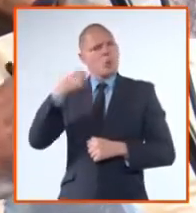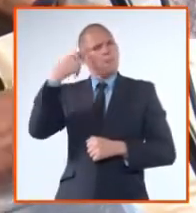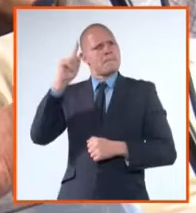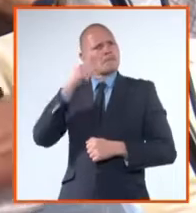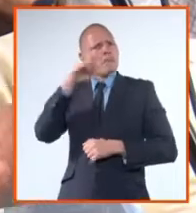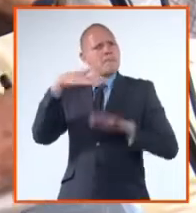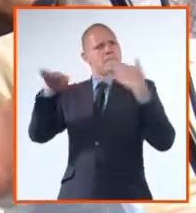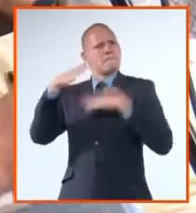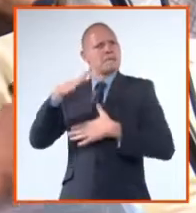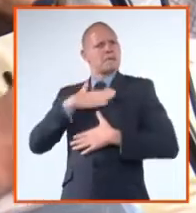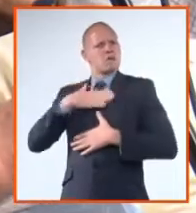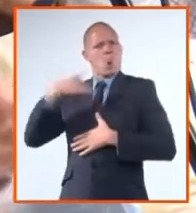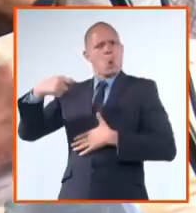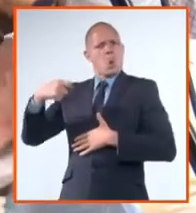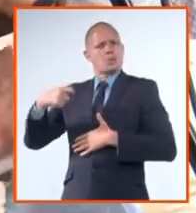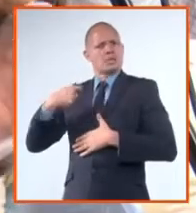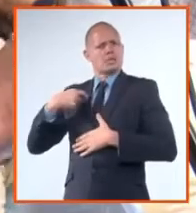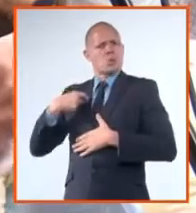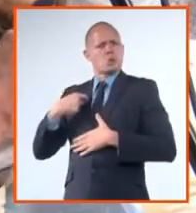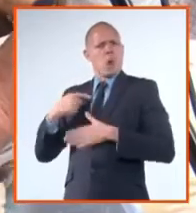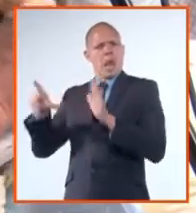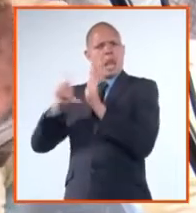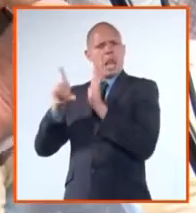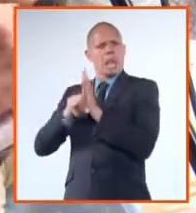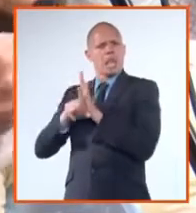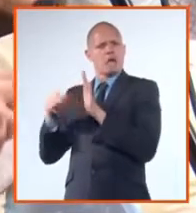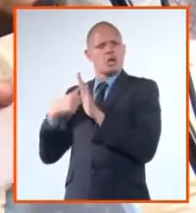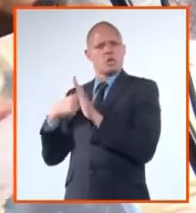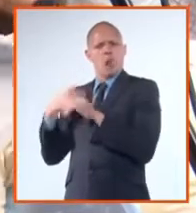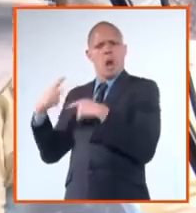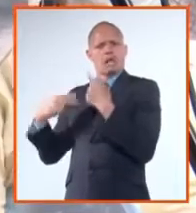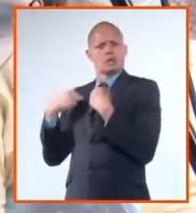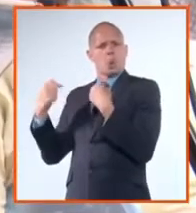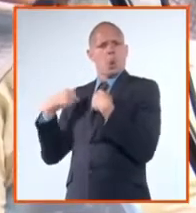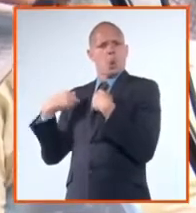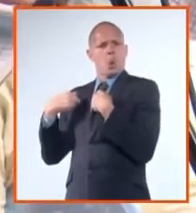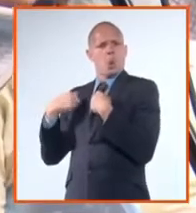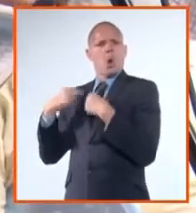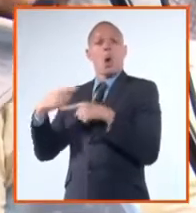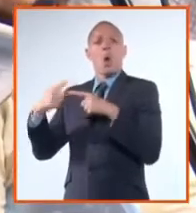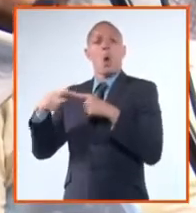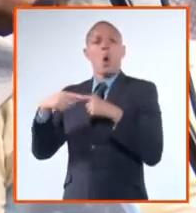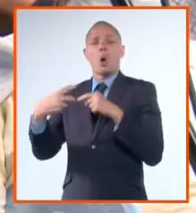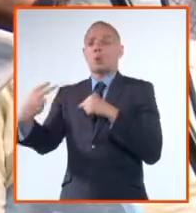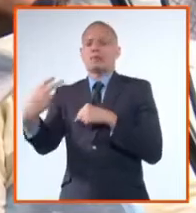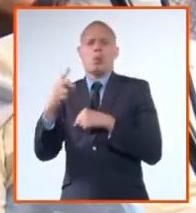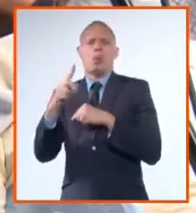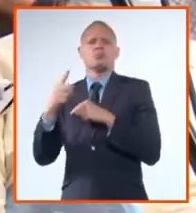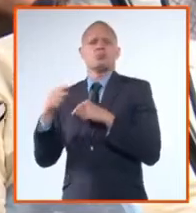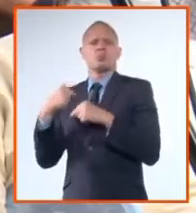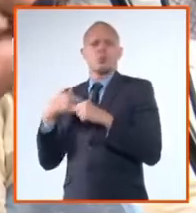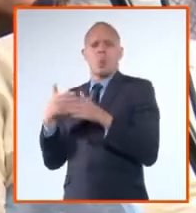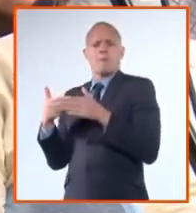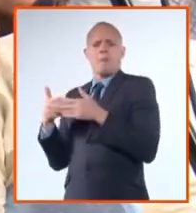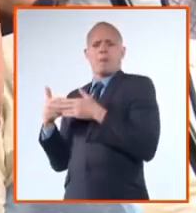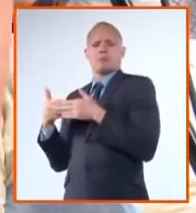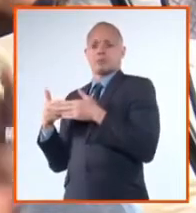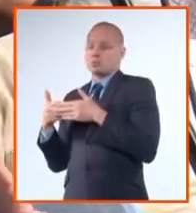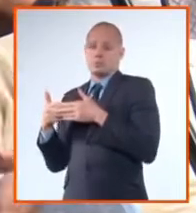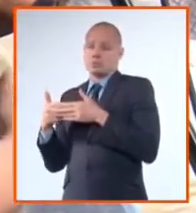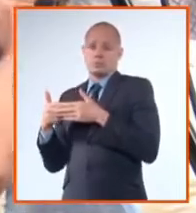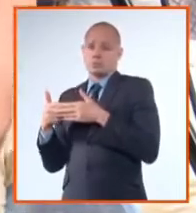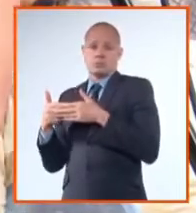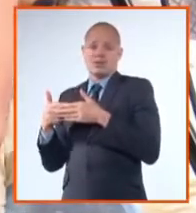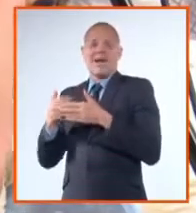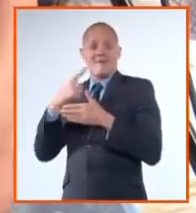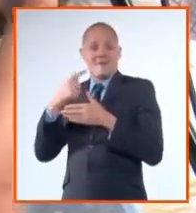la redacto y yo no la dejo ni ver a nadie que no esté en mi equipo porque eso transgrede. Estamos generando normas